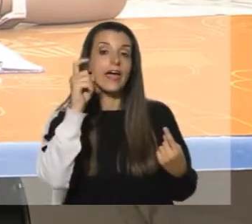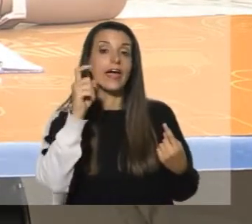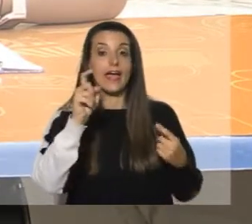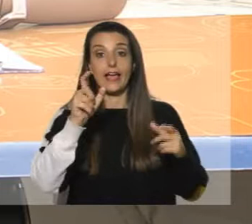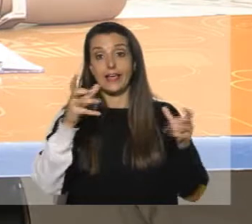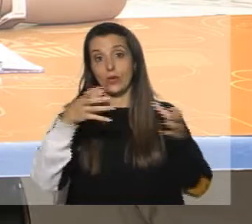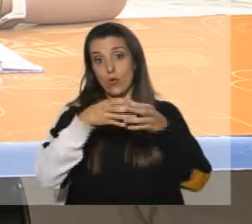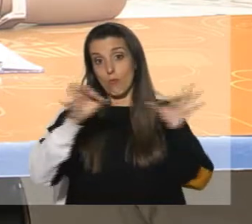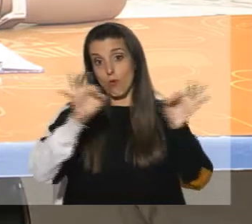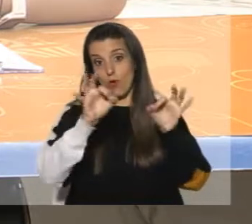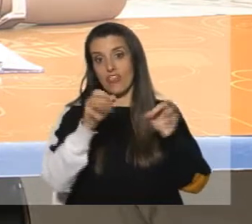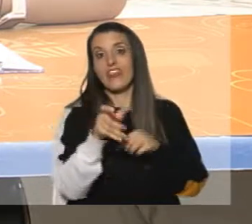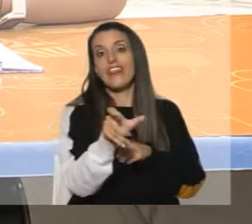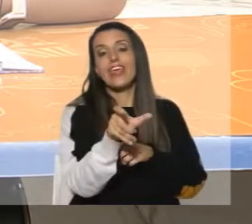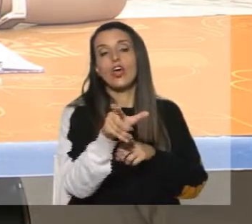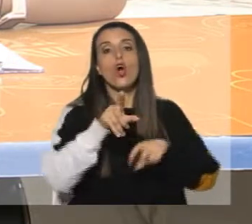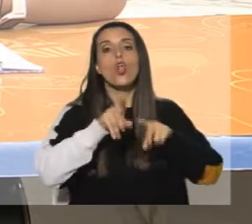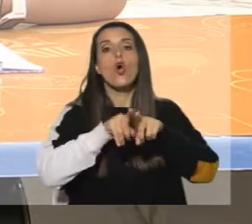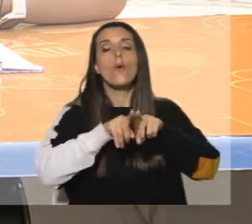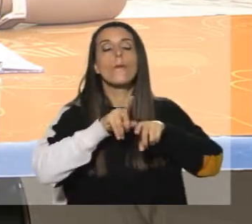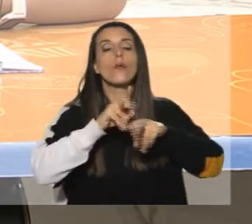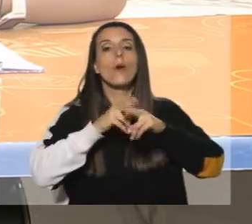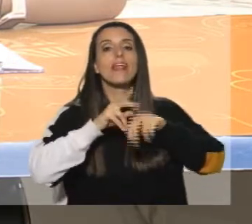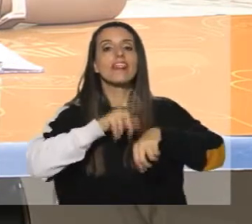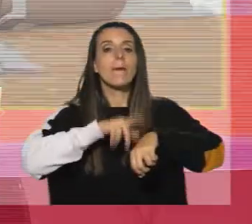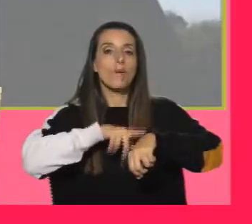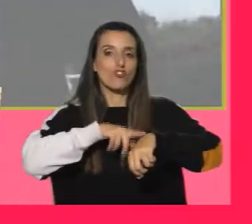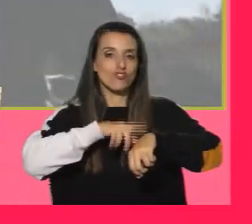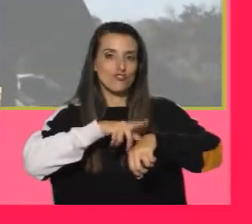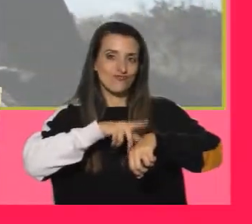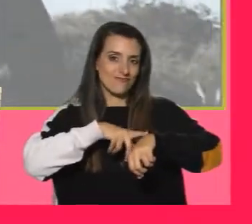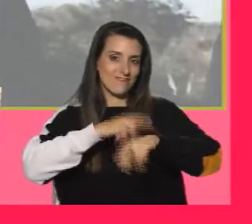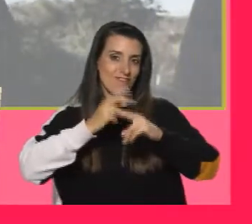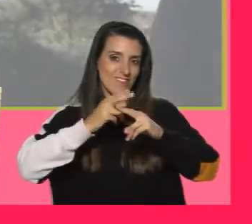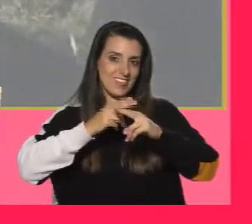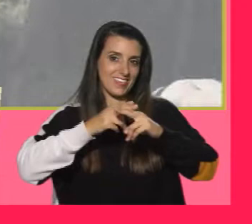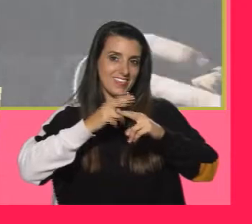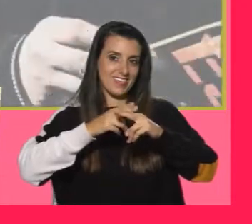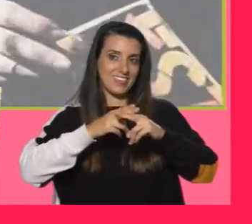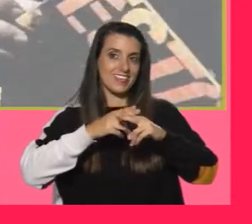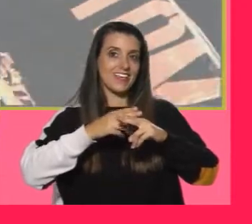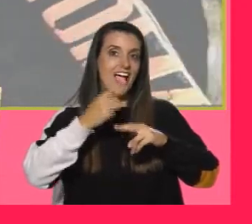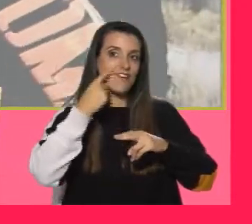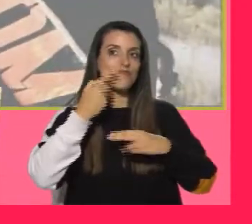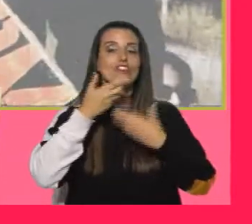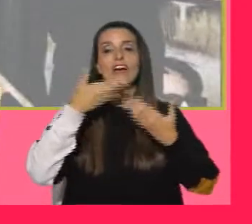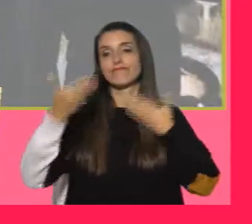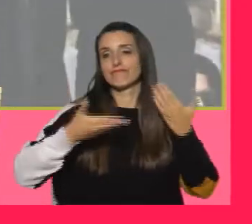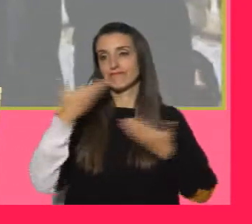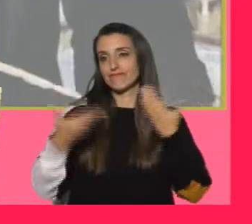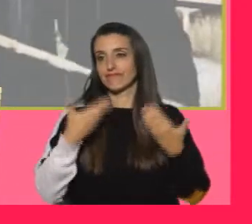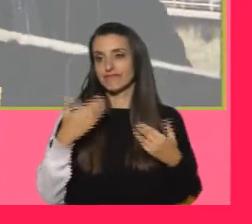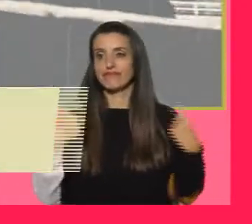nuestro disco tiempos vamos a estar haciendo canciones nuevas nos atrevimos a hacer una versión a nuestro estilo de